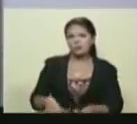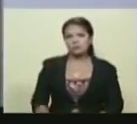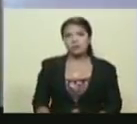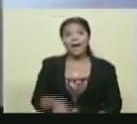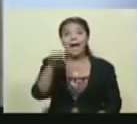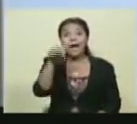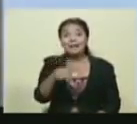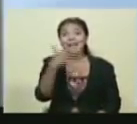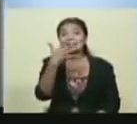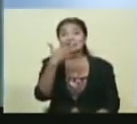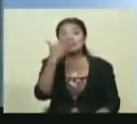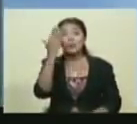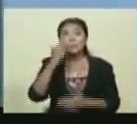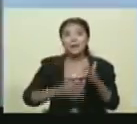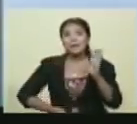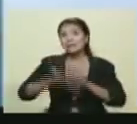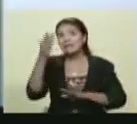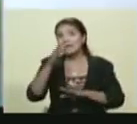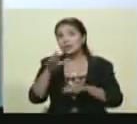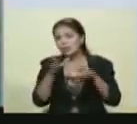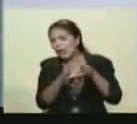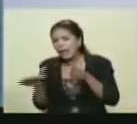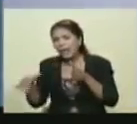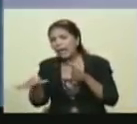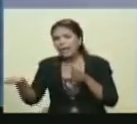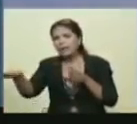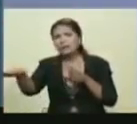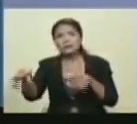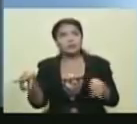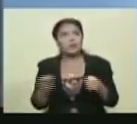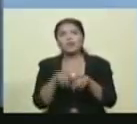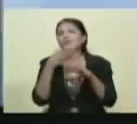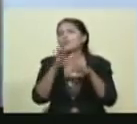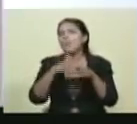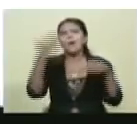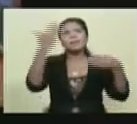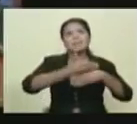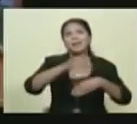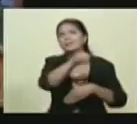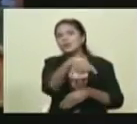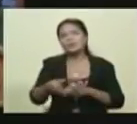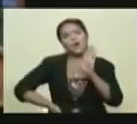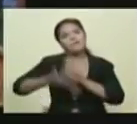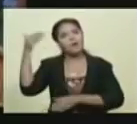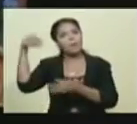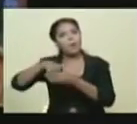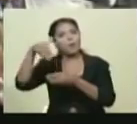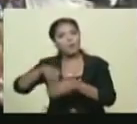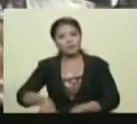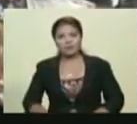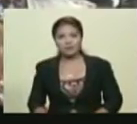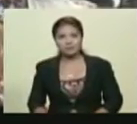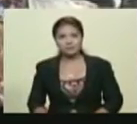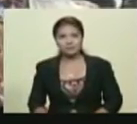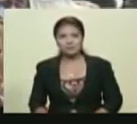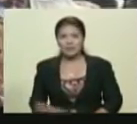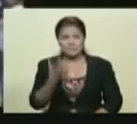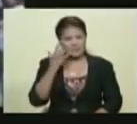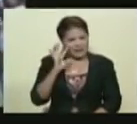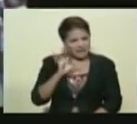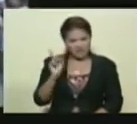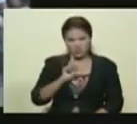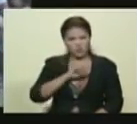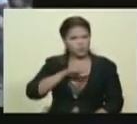5:30 saliendo de la trocha, igualito, con tranca o no, vamos a votar. Ellos no esperaban que nosotros saliéramos a